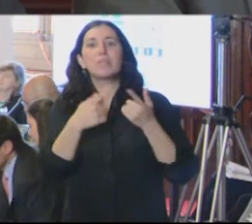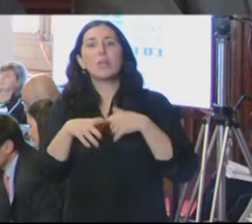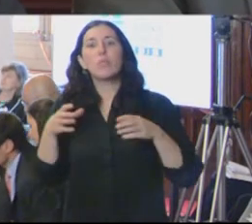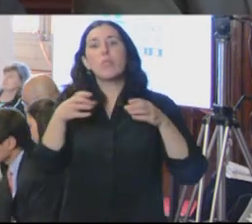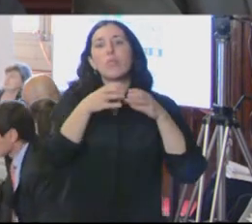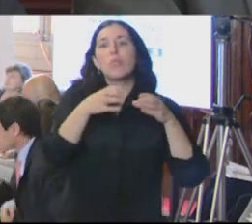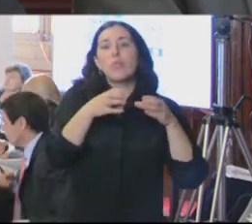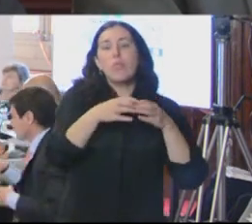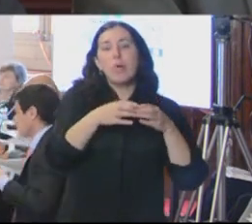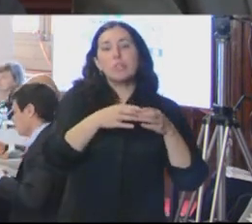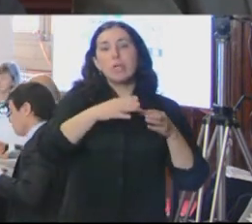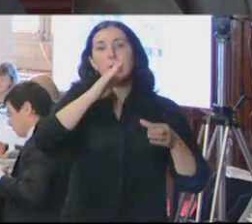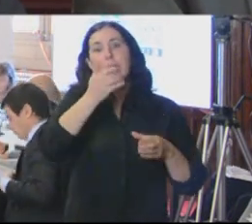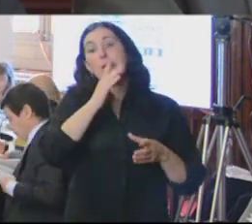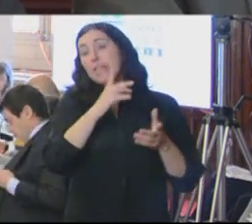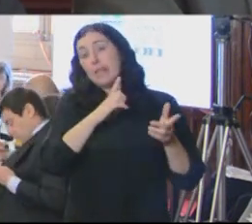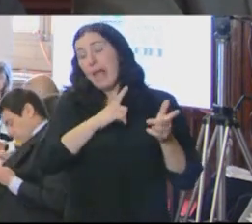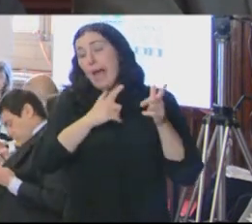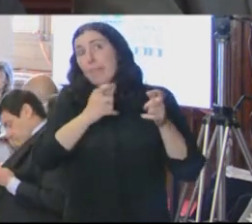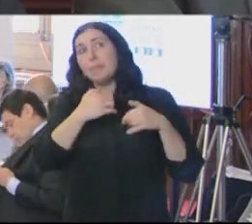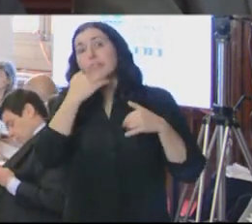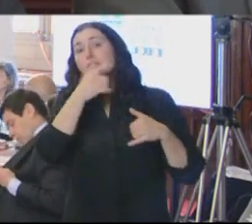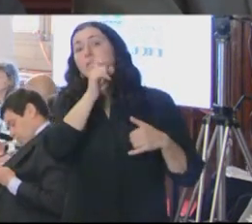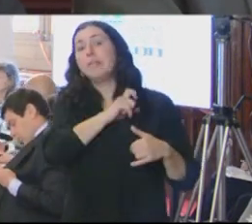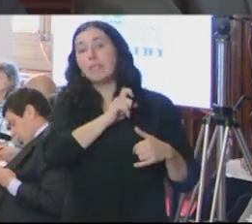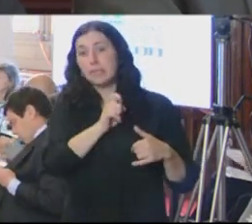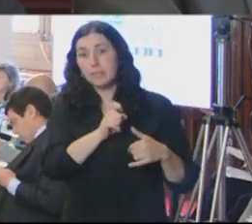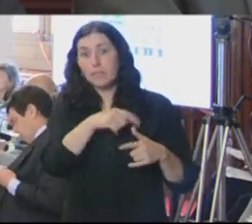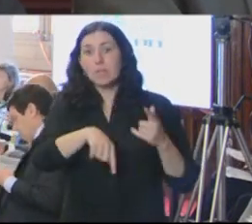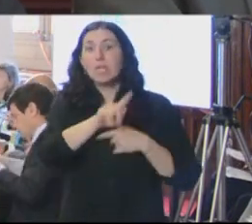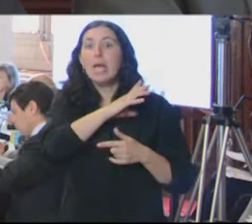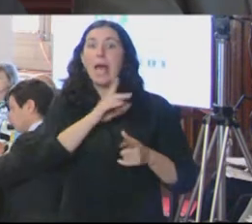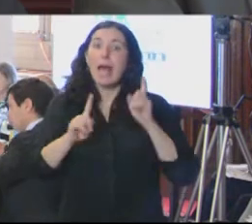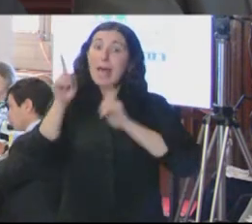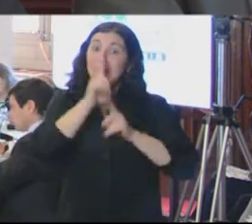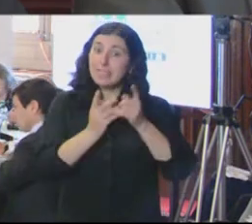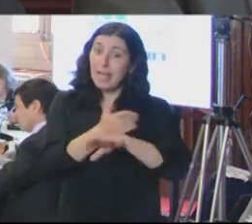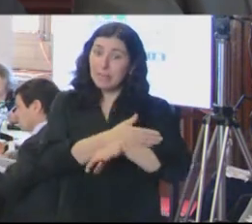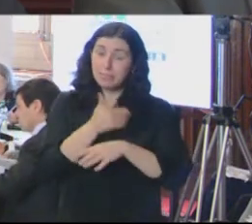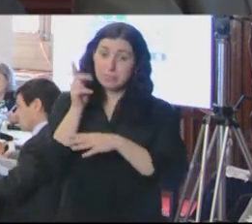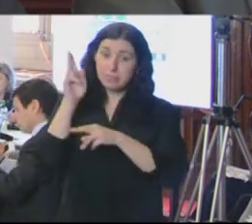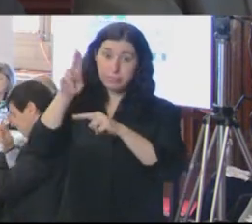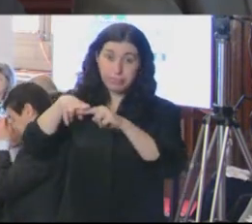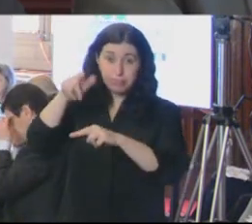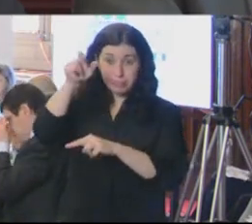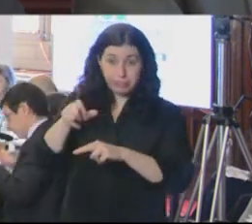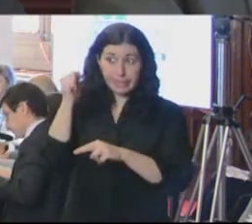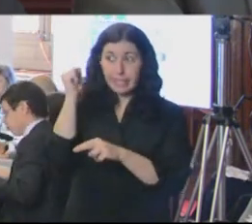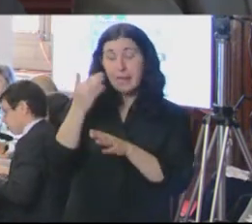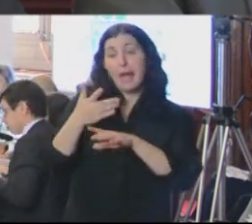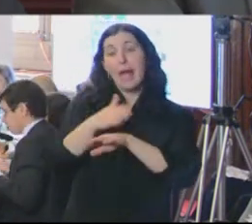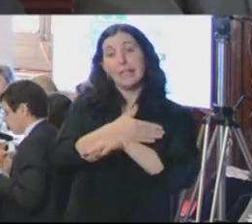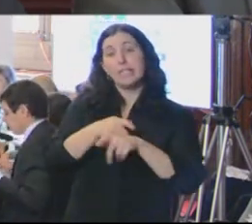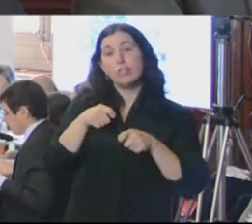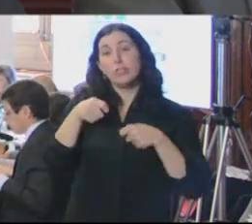no identificados. En alguno de los casos, el asesinato precede de actos de tortura. Los homicidios se han